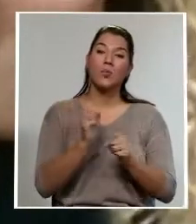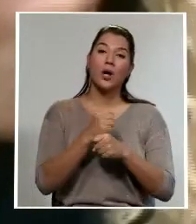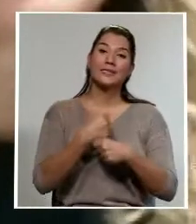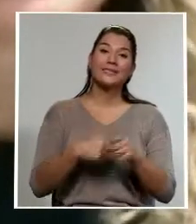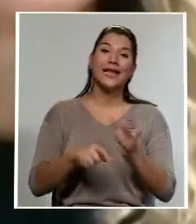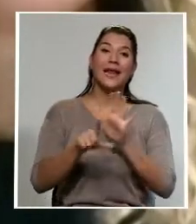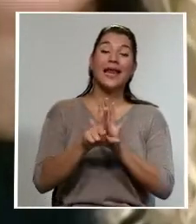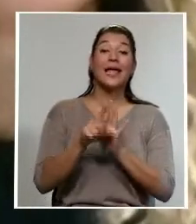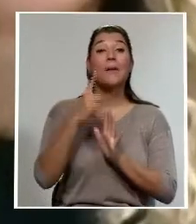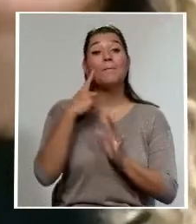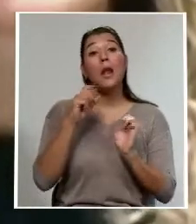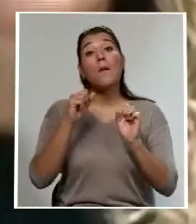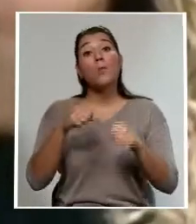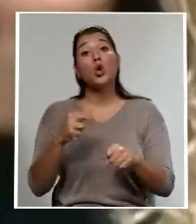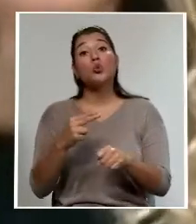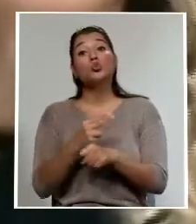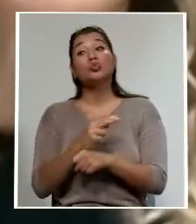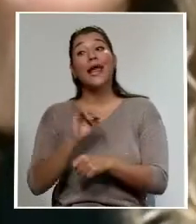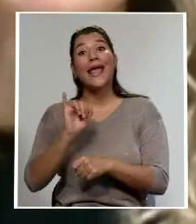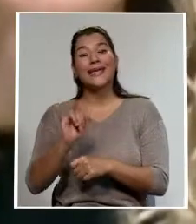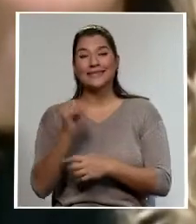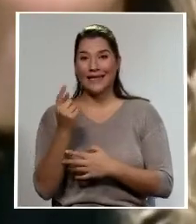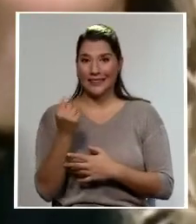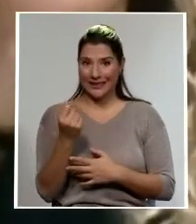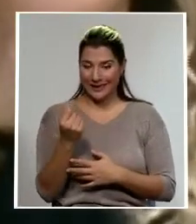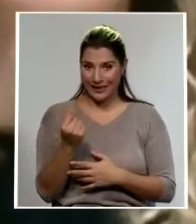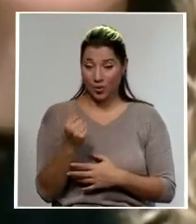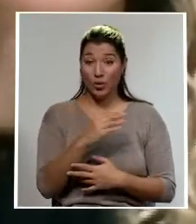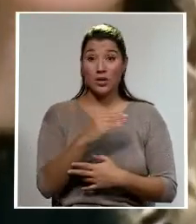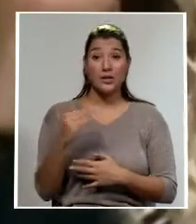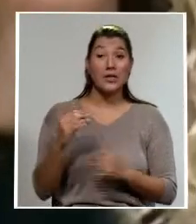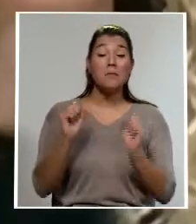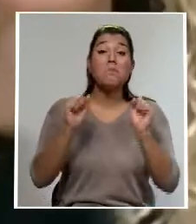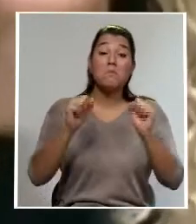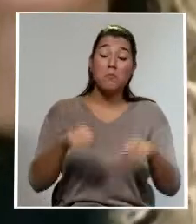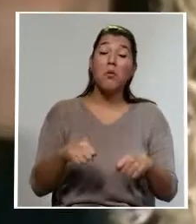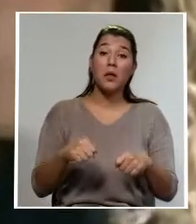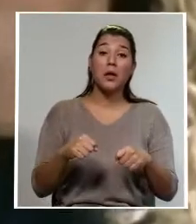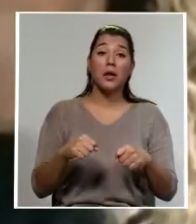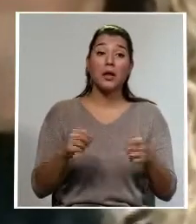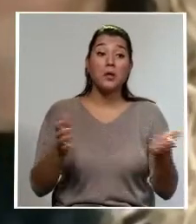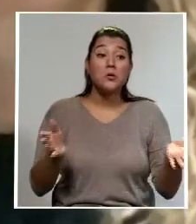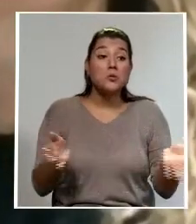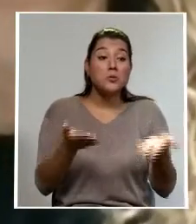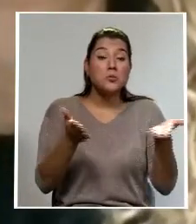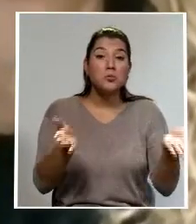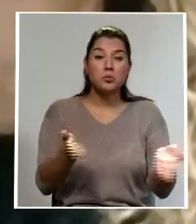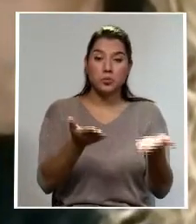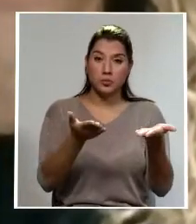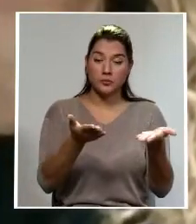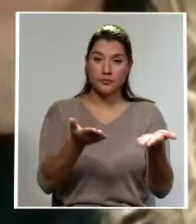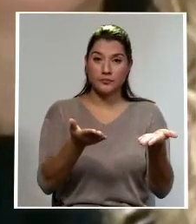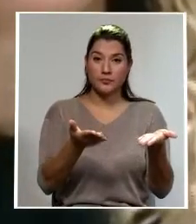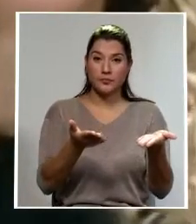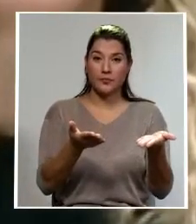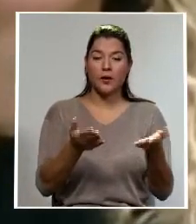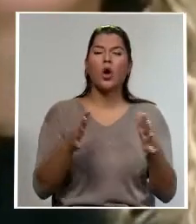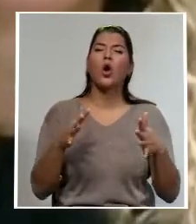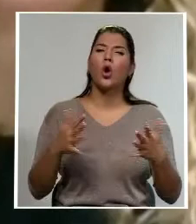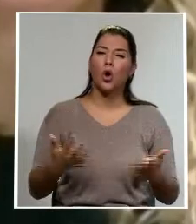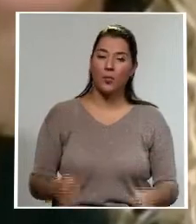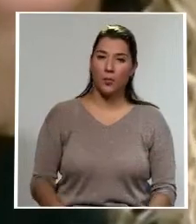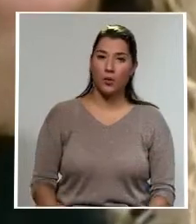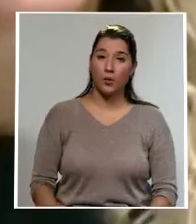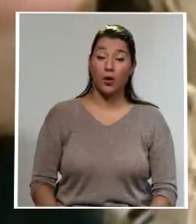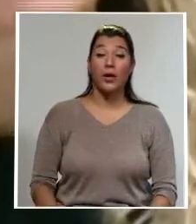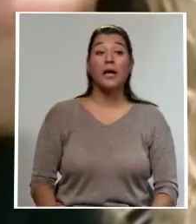posibilidad de utilizar esos recursos y además se genera una serie de incentivos. ¿De qué forma? Bueno, le